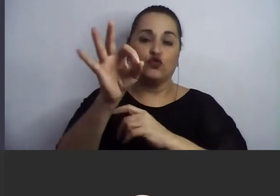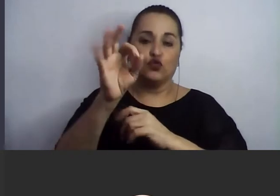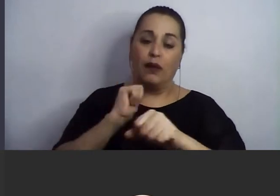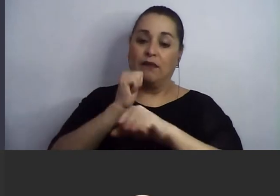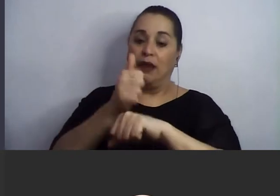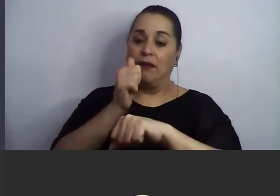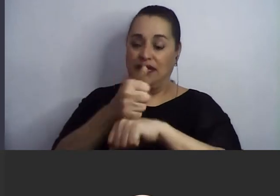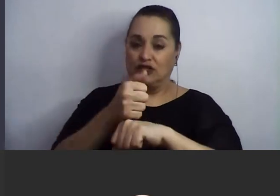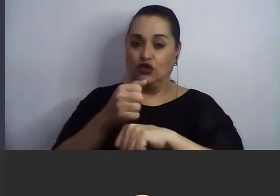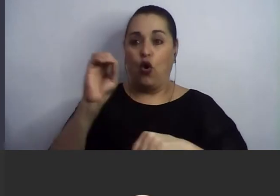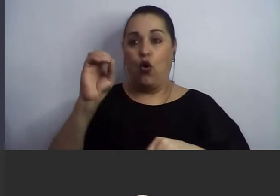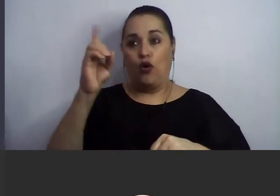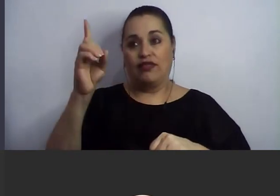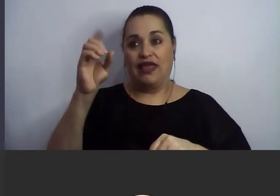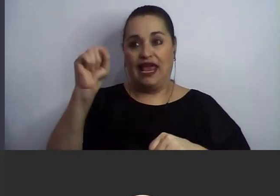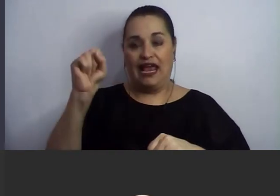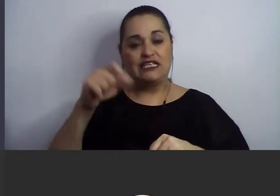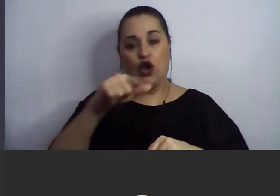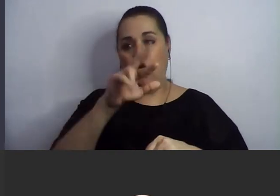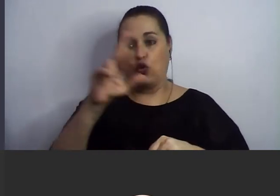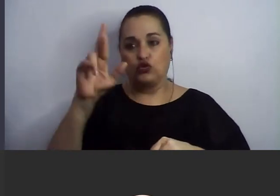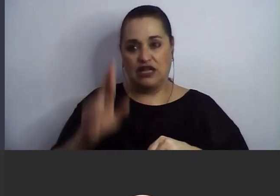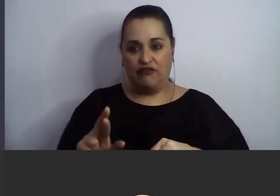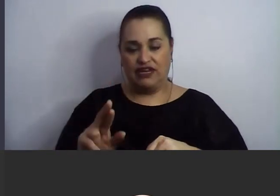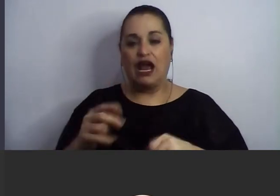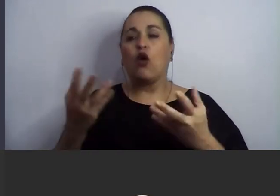ODS en Costa Rica como de verdad se hace para una